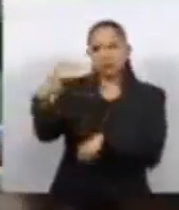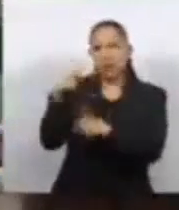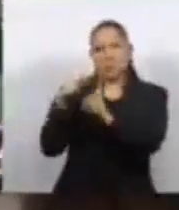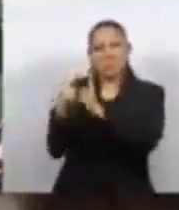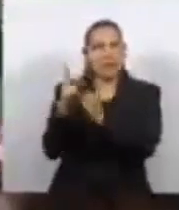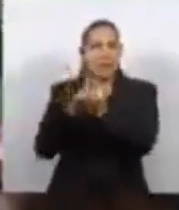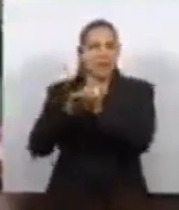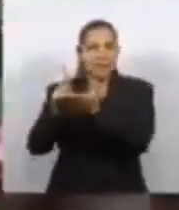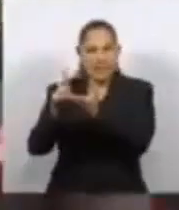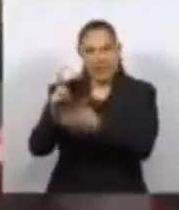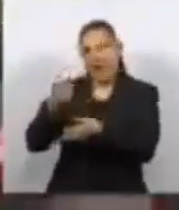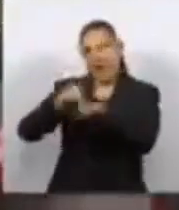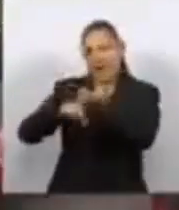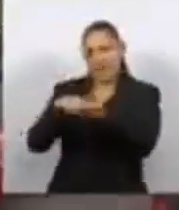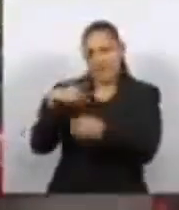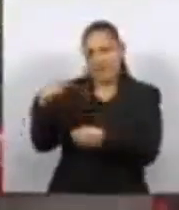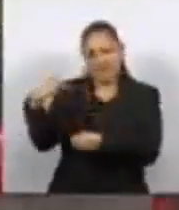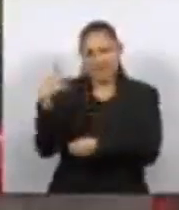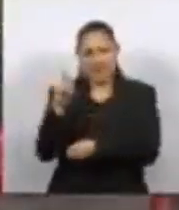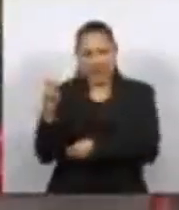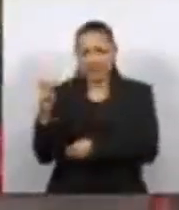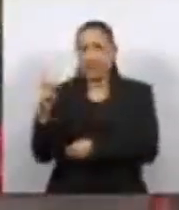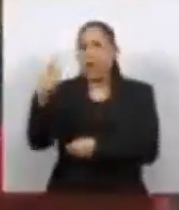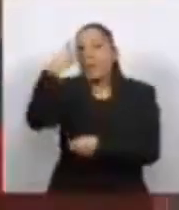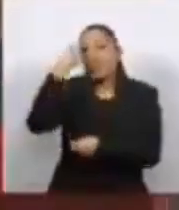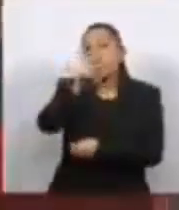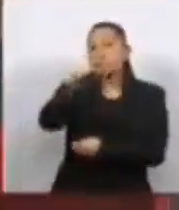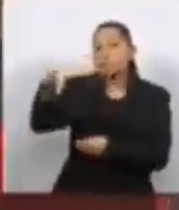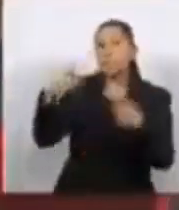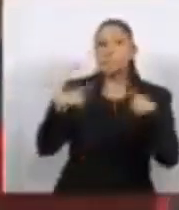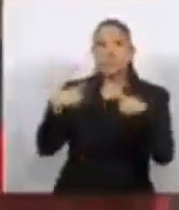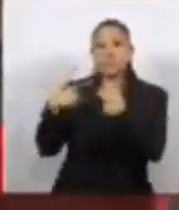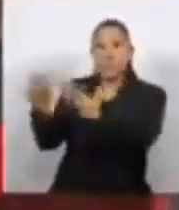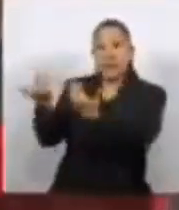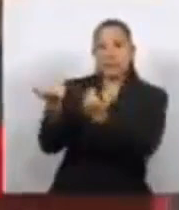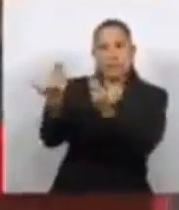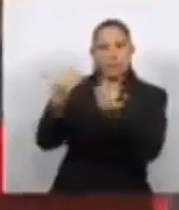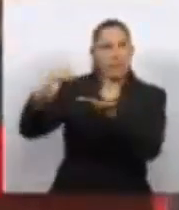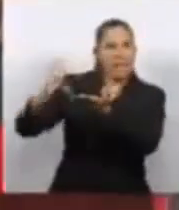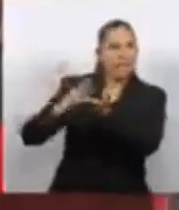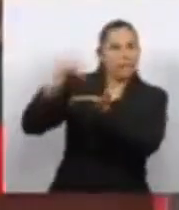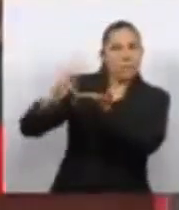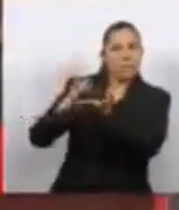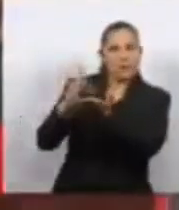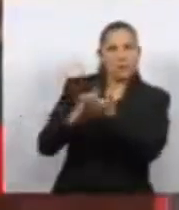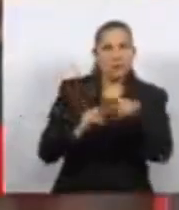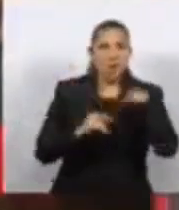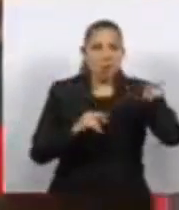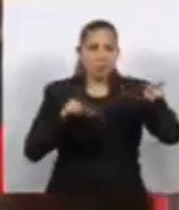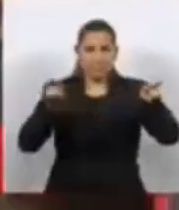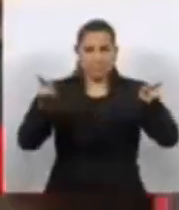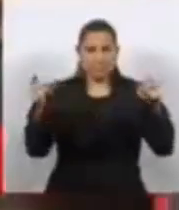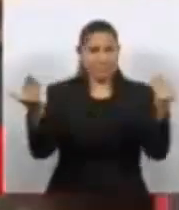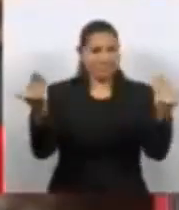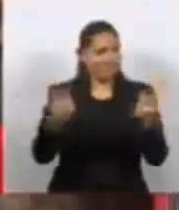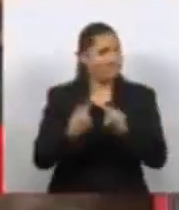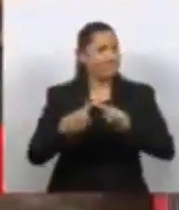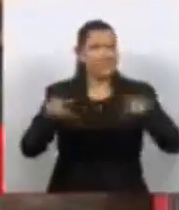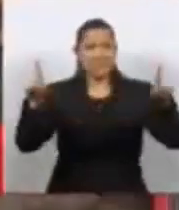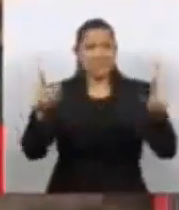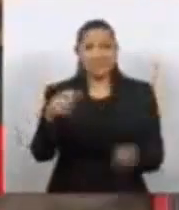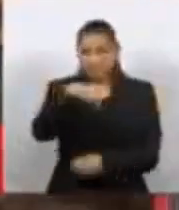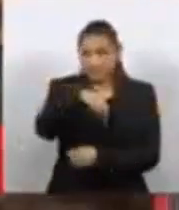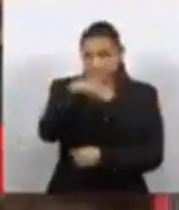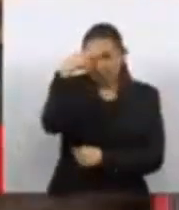Inexplicablemente, México siguió el ejemplo equivocado. Por un lado, la pandemia les cayó como anillo al dedo para